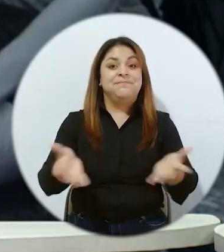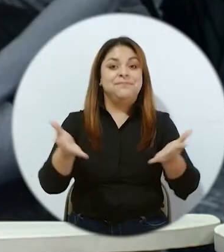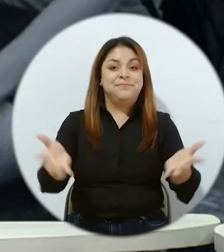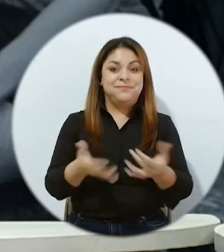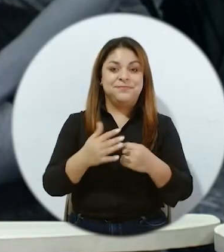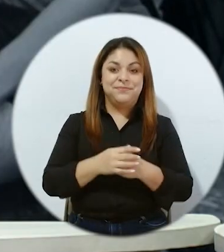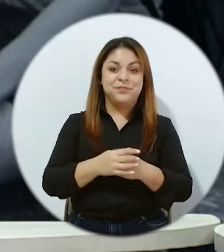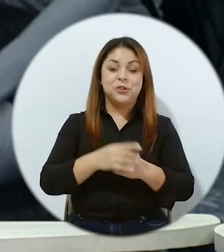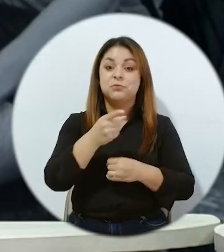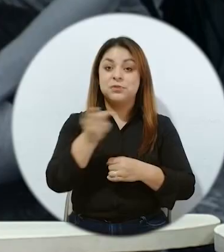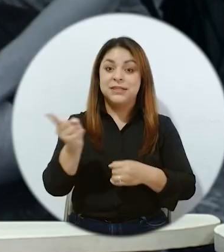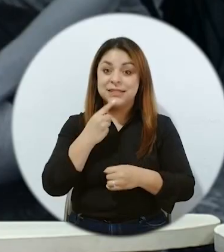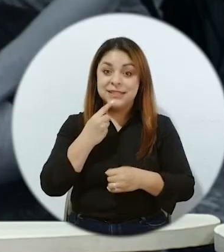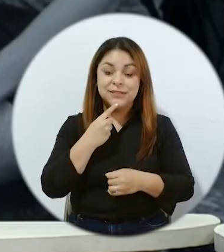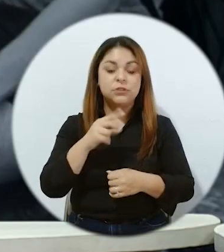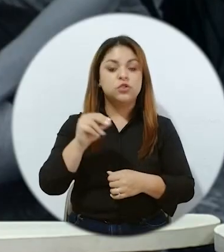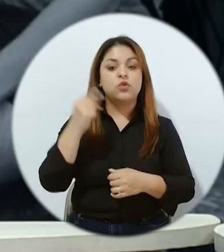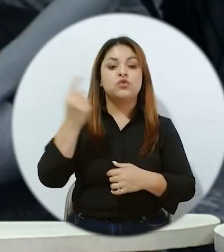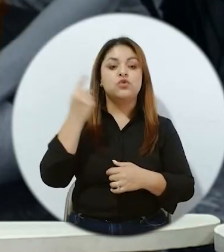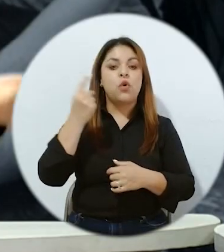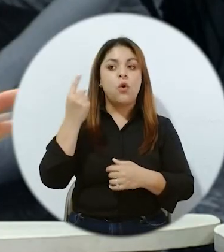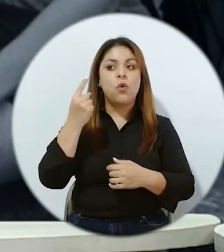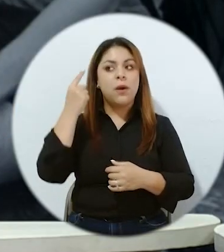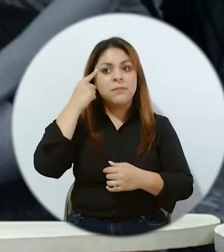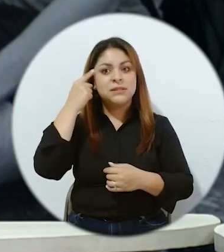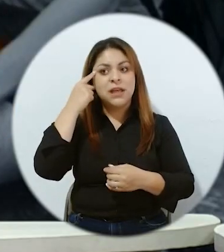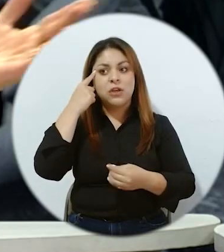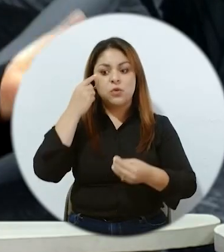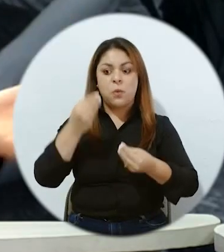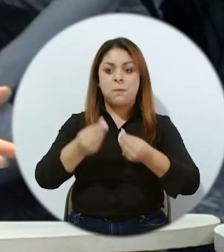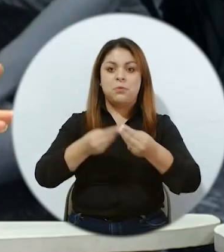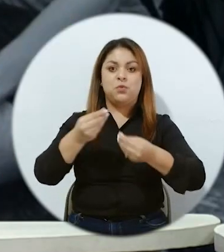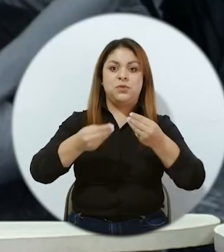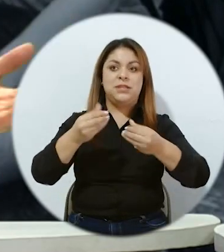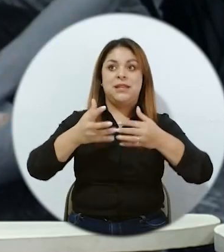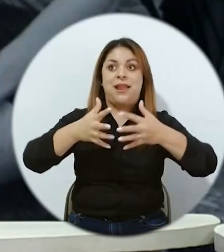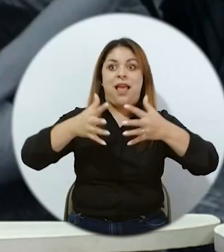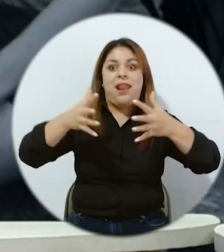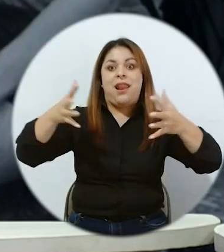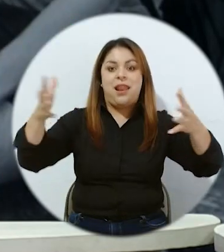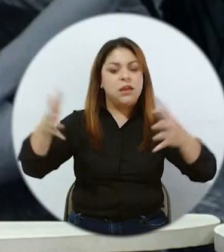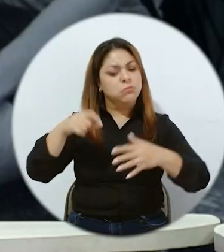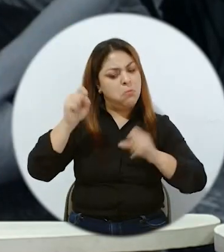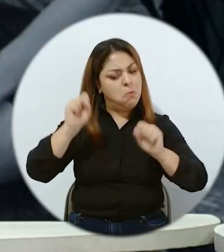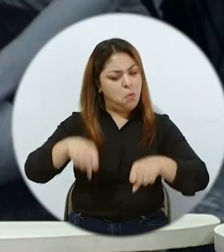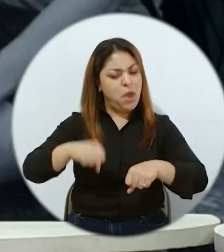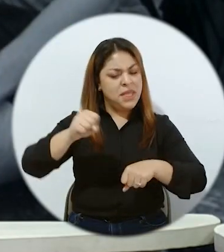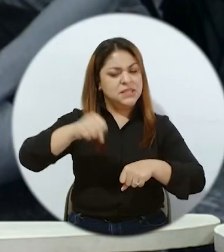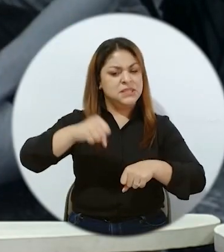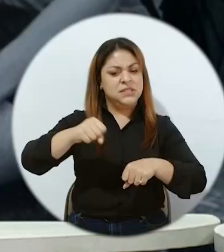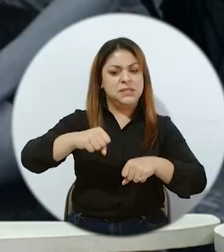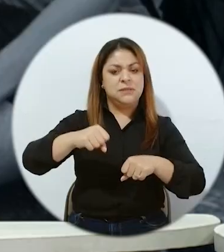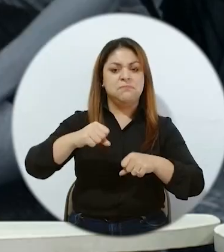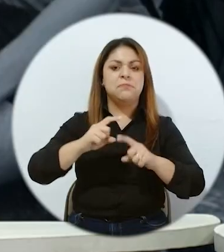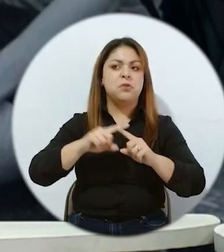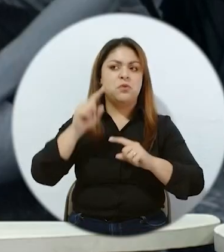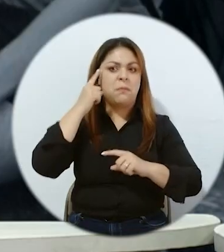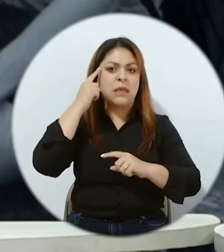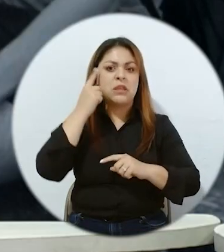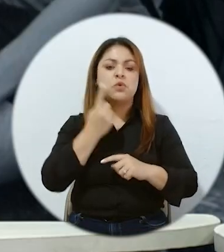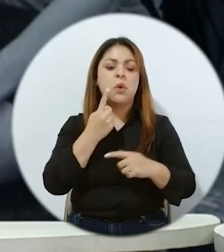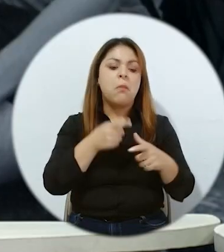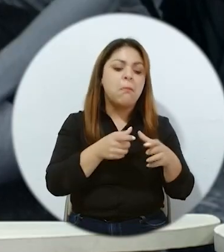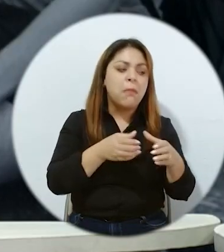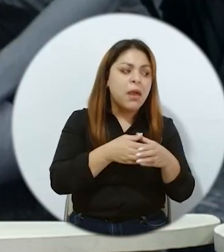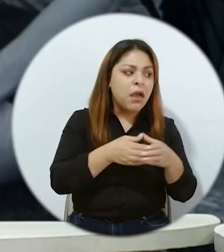esto. Como ustedes dicen, no solo pensando en producir a gran escala, que ya sabemos que es posible, como ustedes mencionan, no es un mito